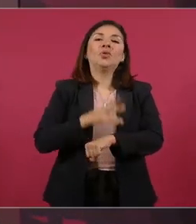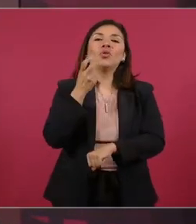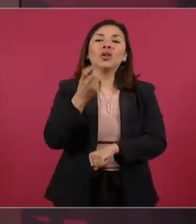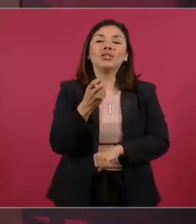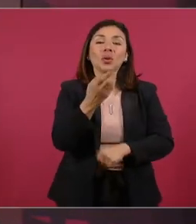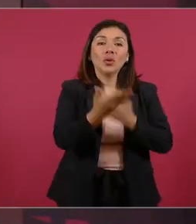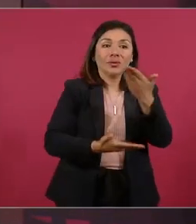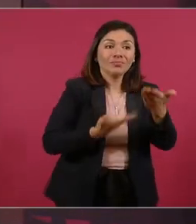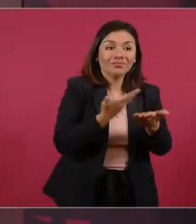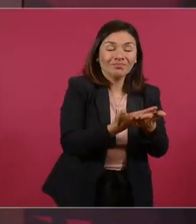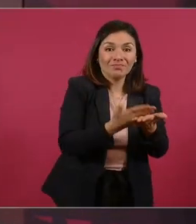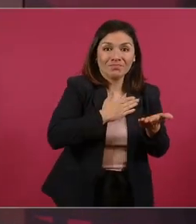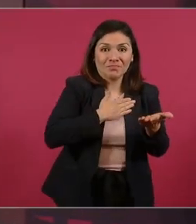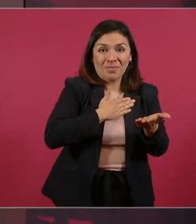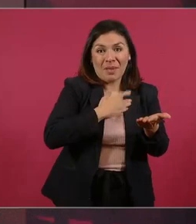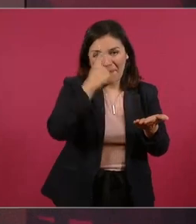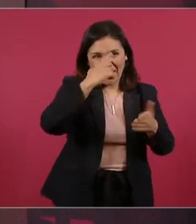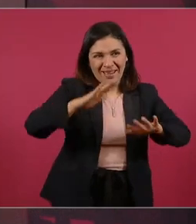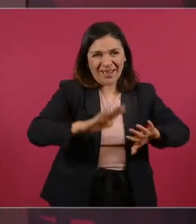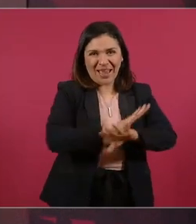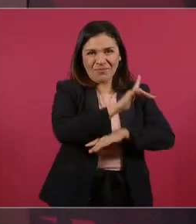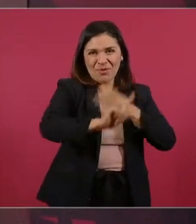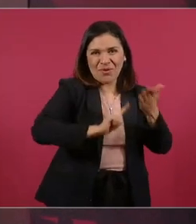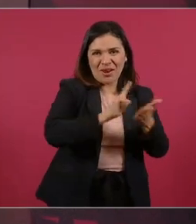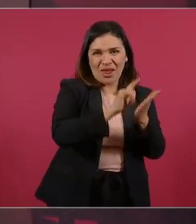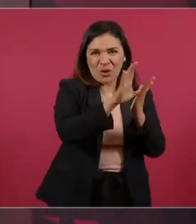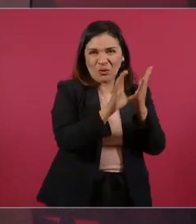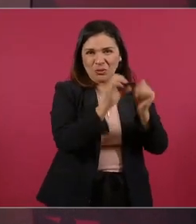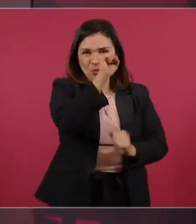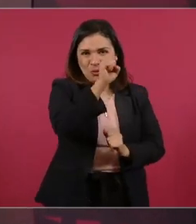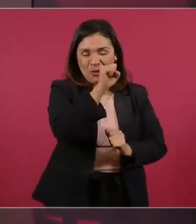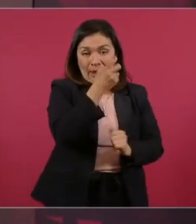a los artículos de la Constitución,